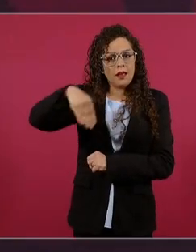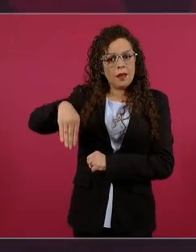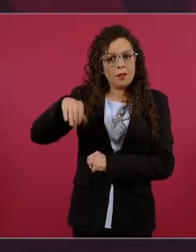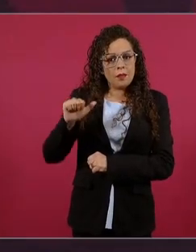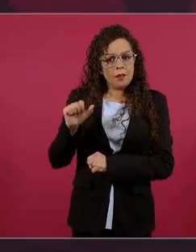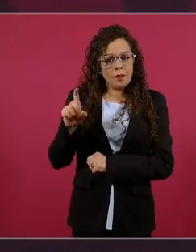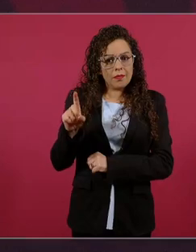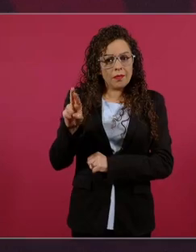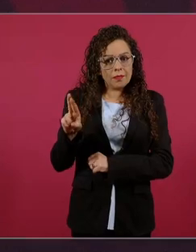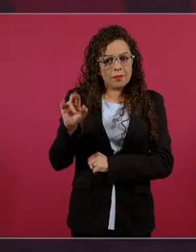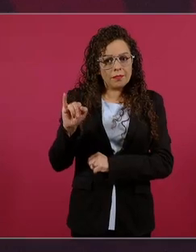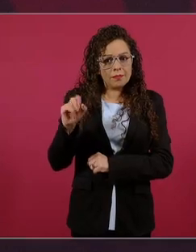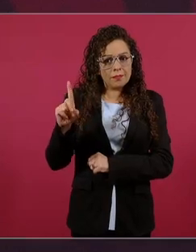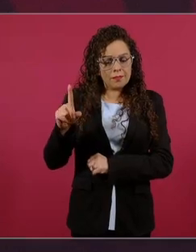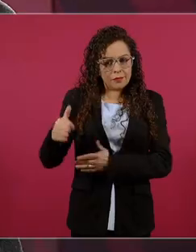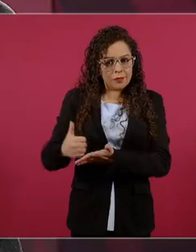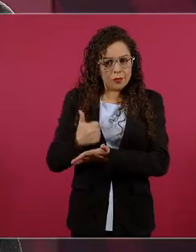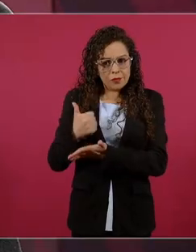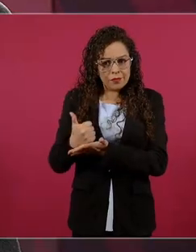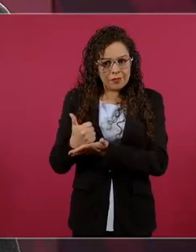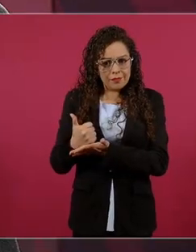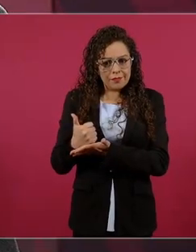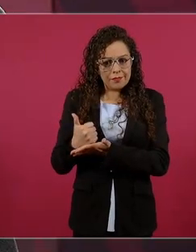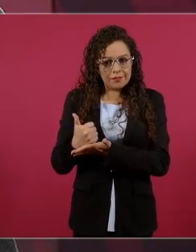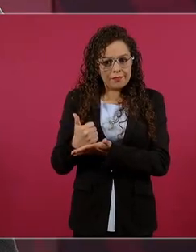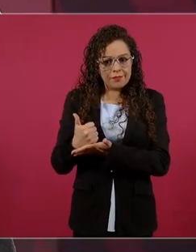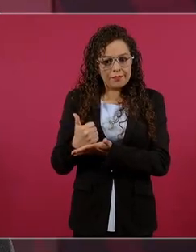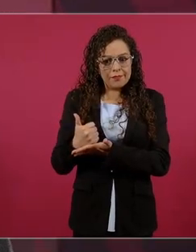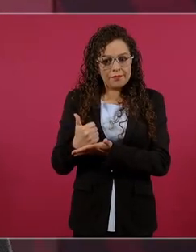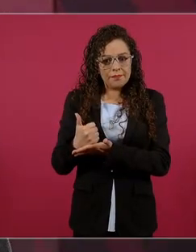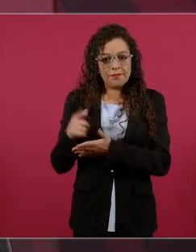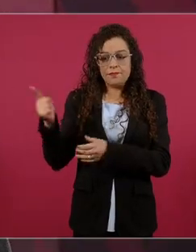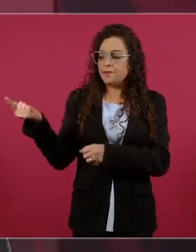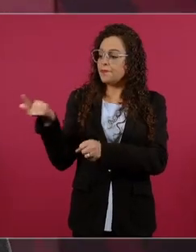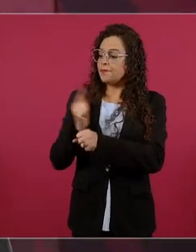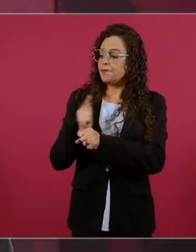¿Dónde vive el licenciado Salinas?